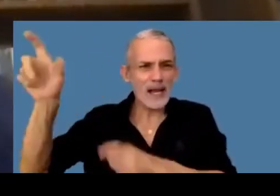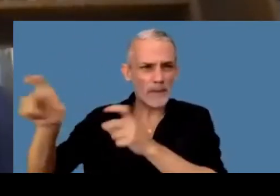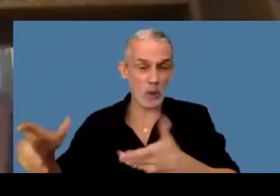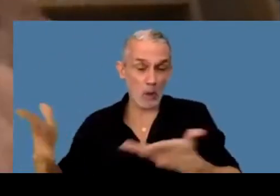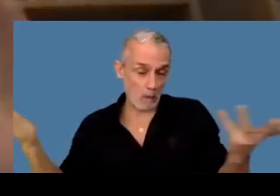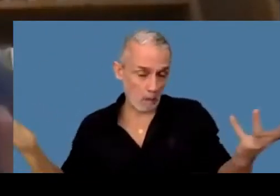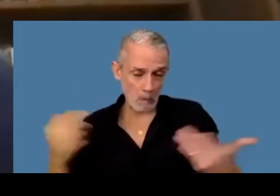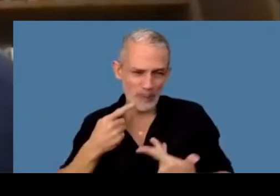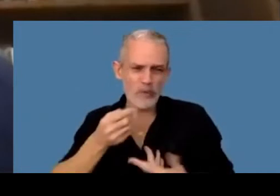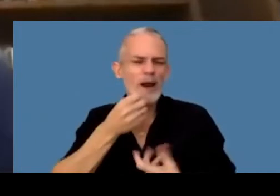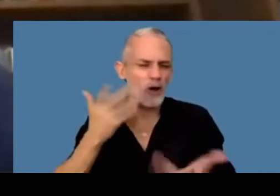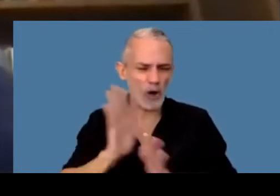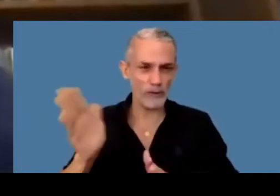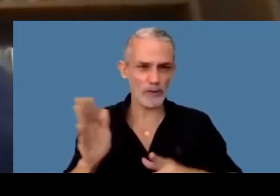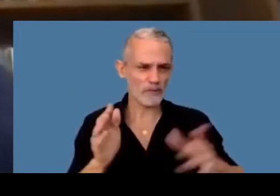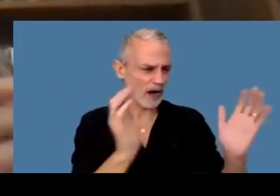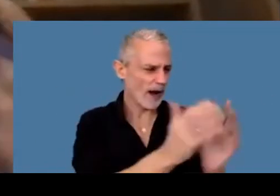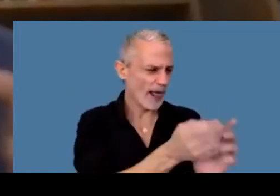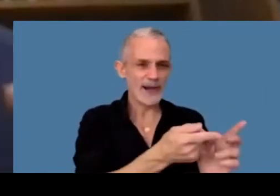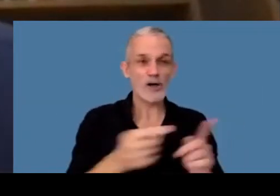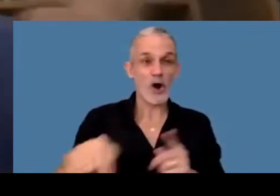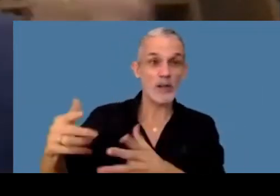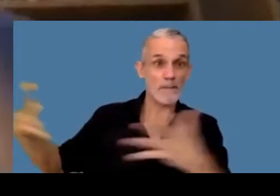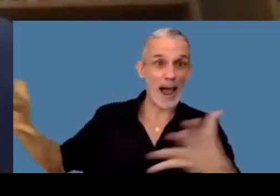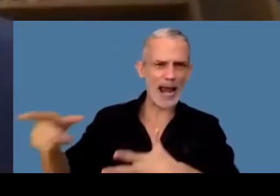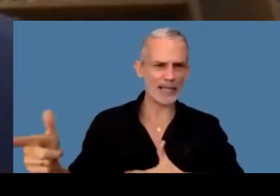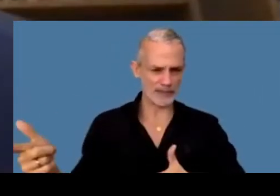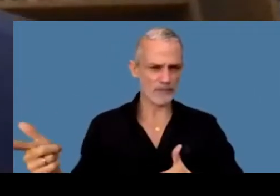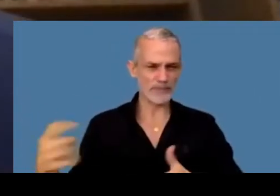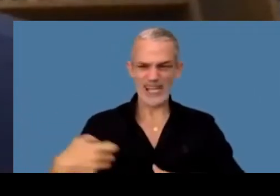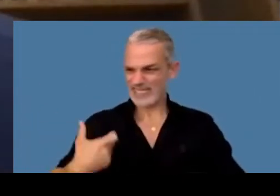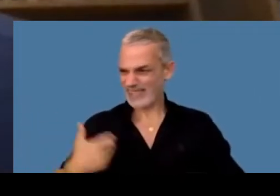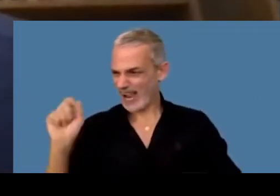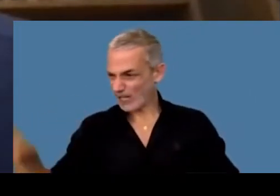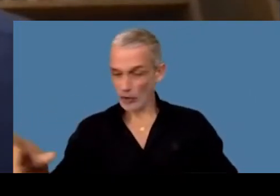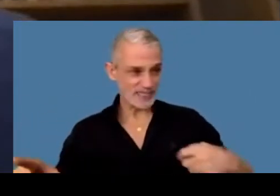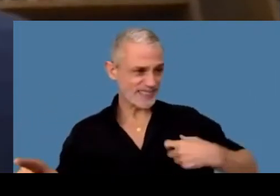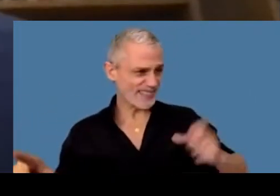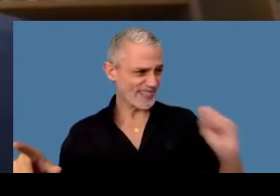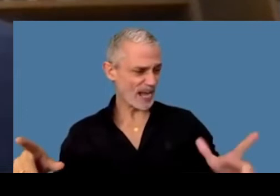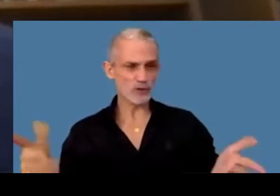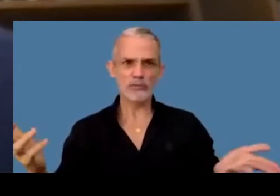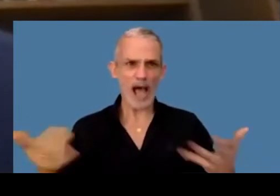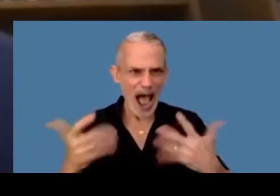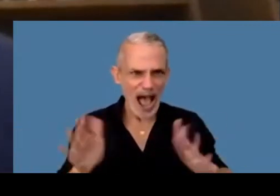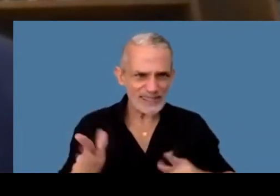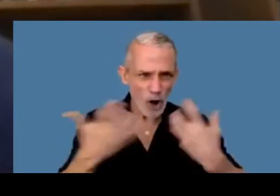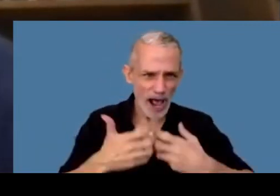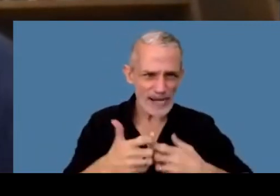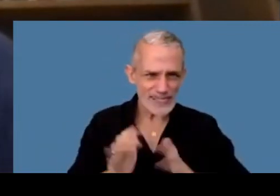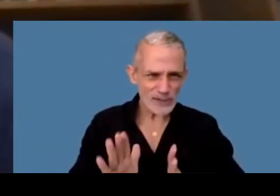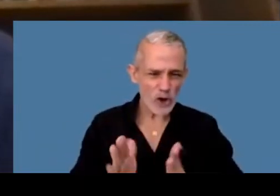Creo que esto puede darse. Entonces, en la lógica de organización, porque acá en nuestro modelo